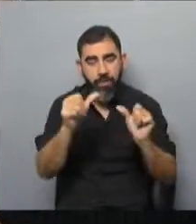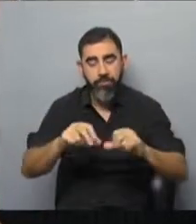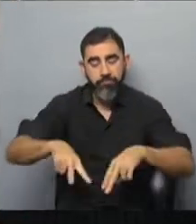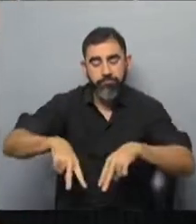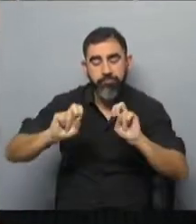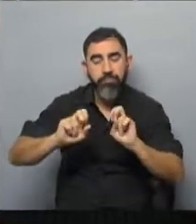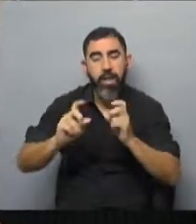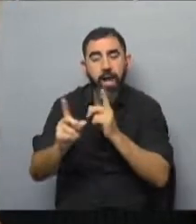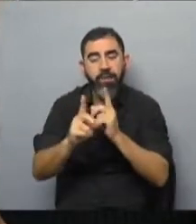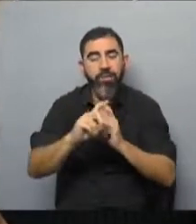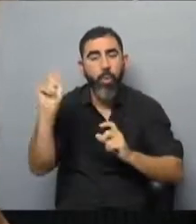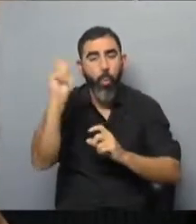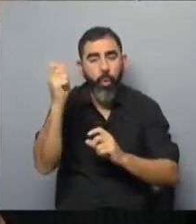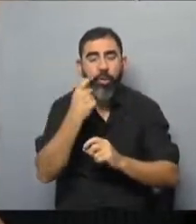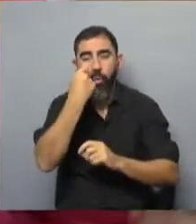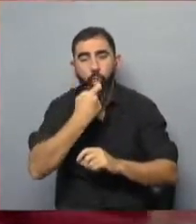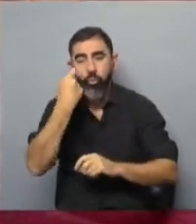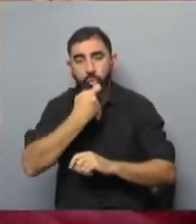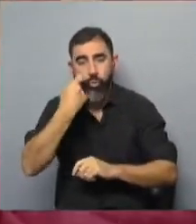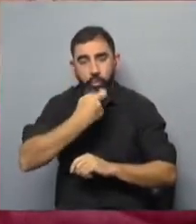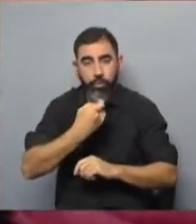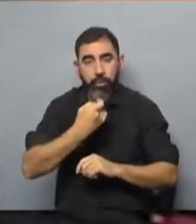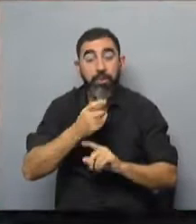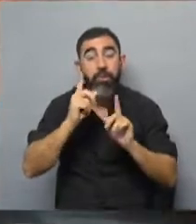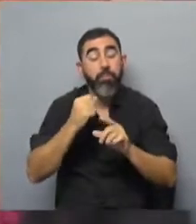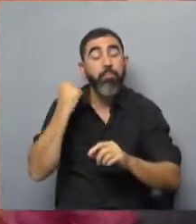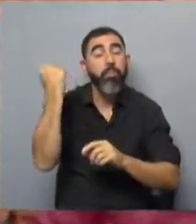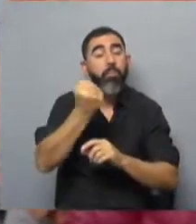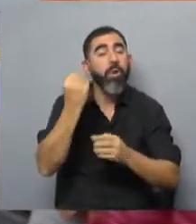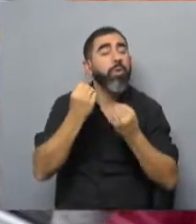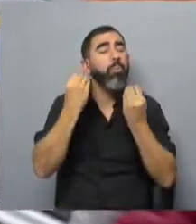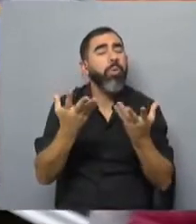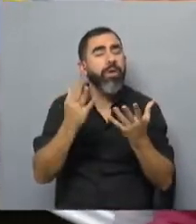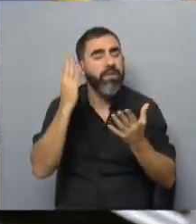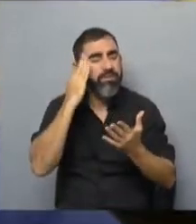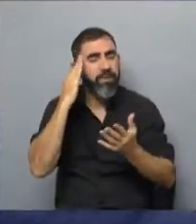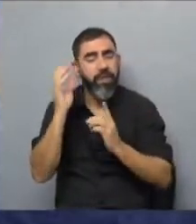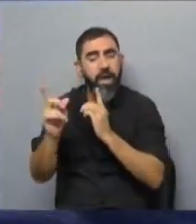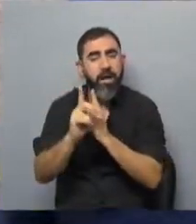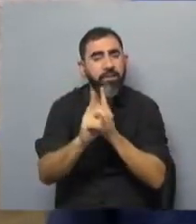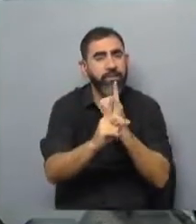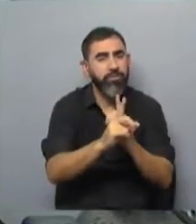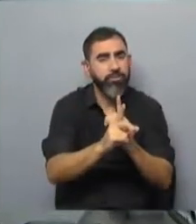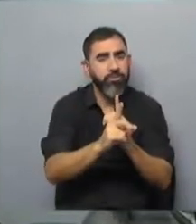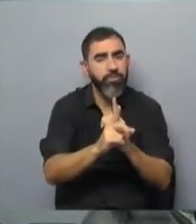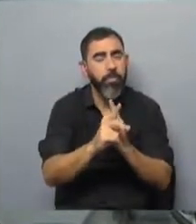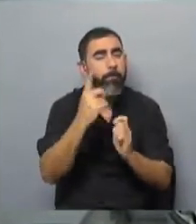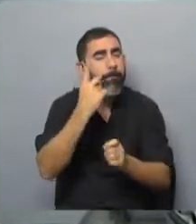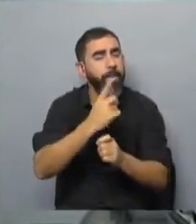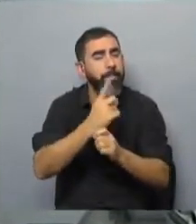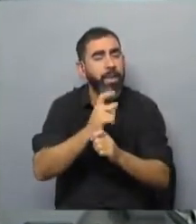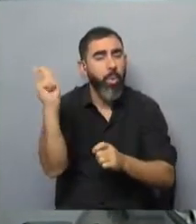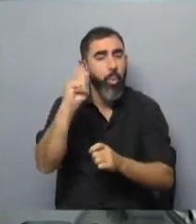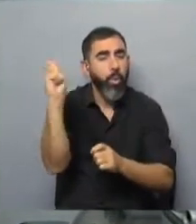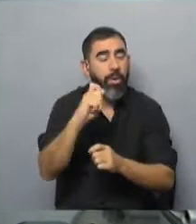atender las urgencias odontológicas y por qué es importante el relevamiento y la atención súper primaria de las